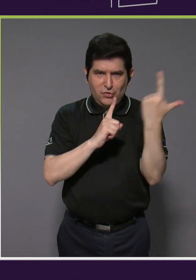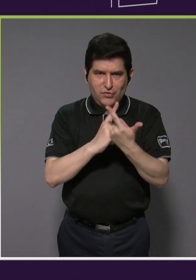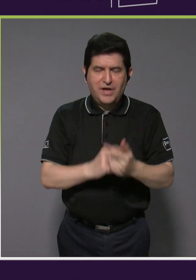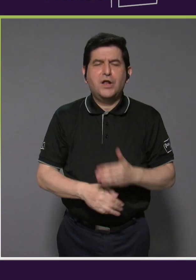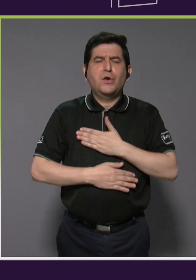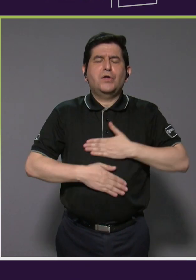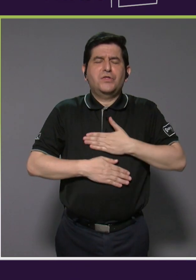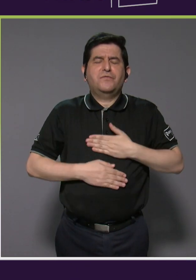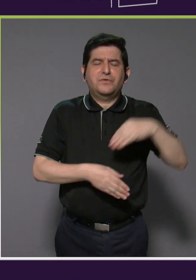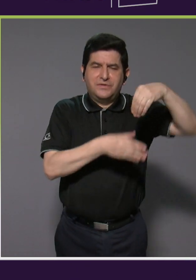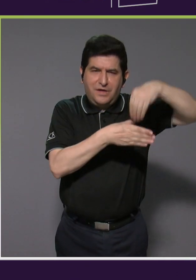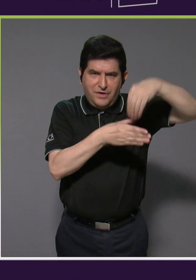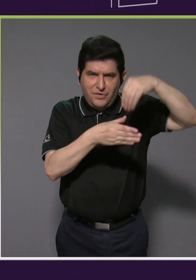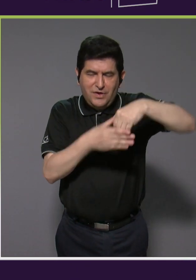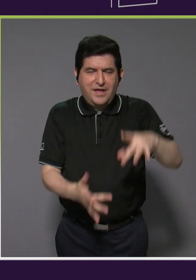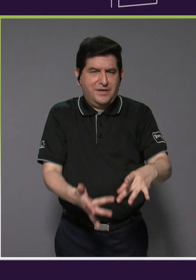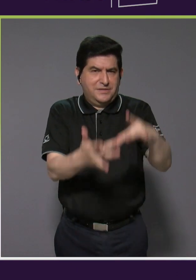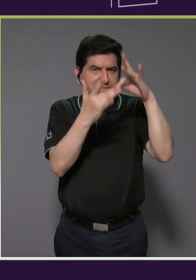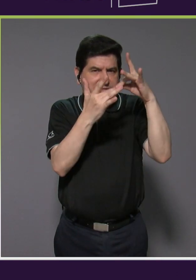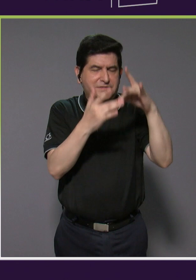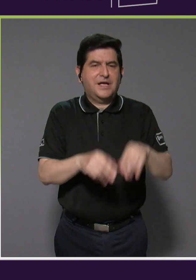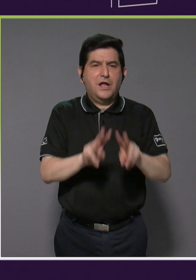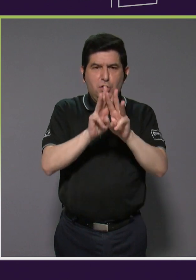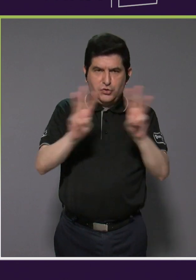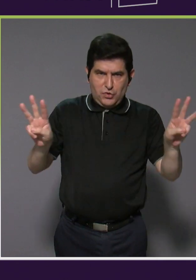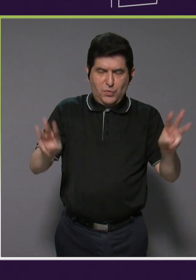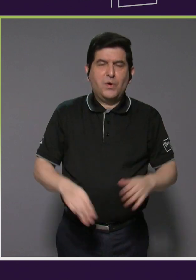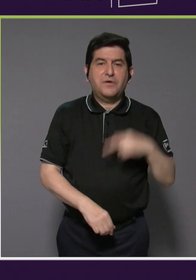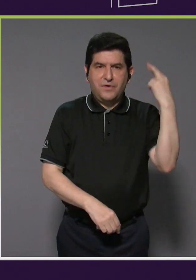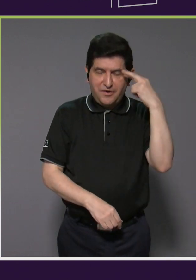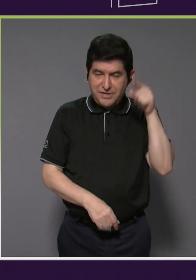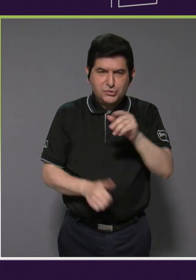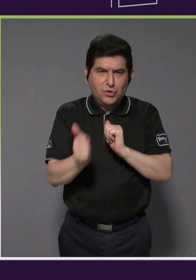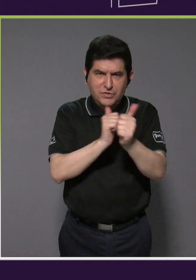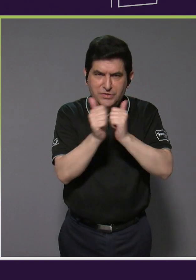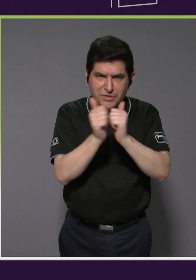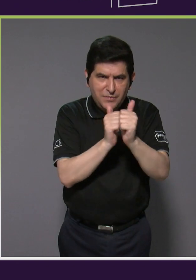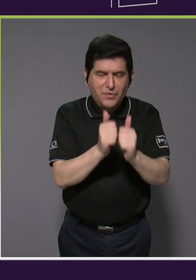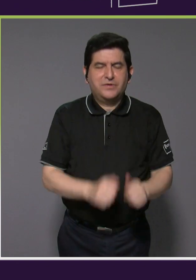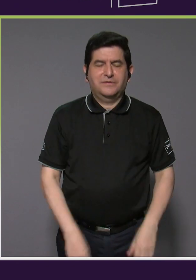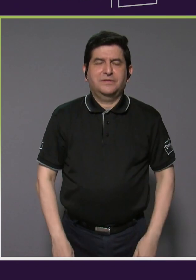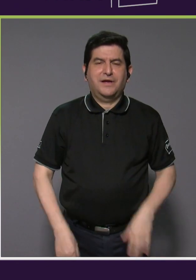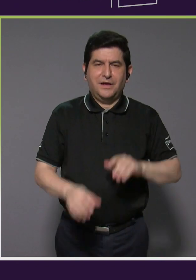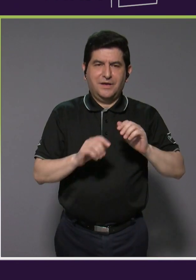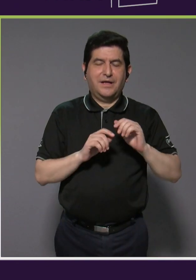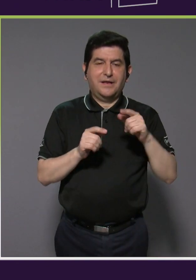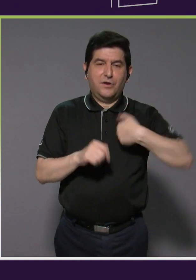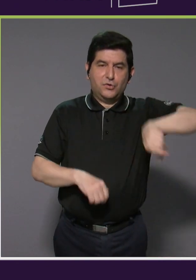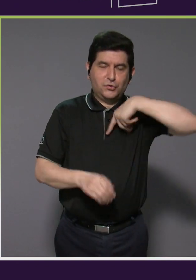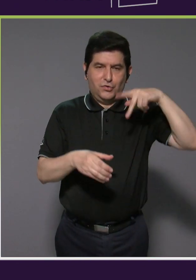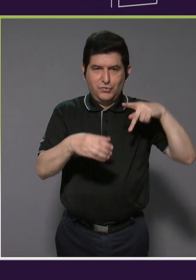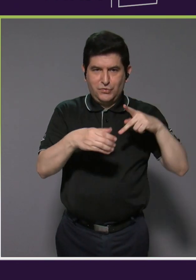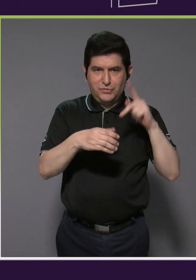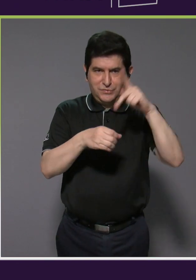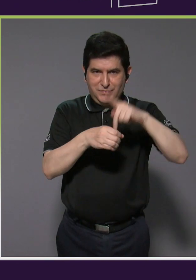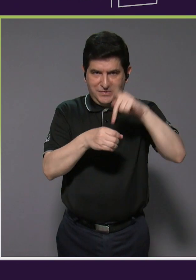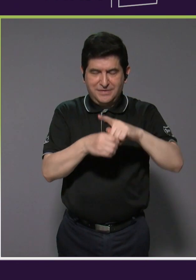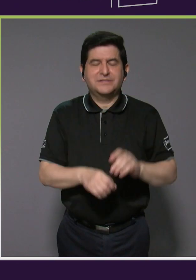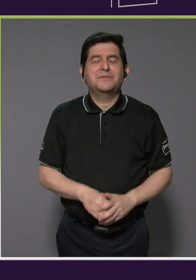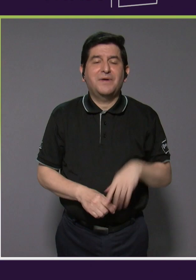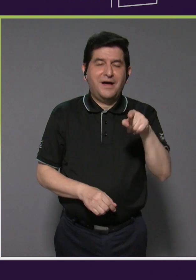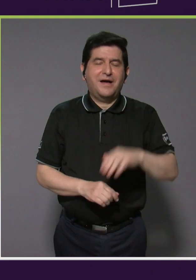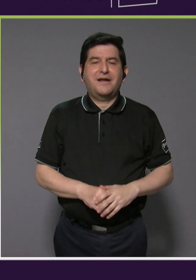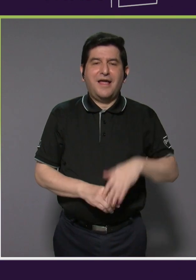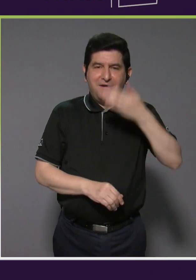disfrutar nuestros contenidos exclusivos de la web con motivo de este evento multideportivo. Aparecemos como Nexos UCR en